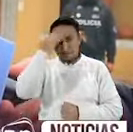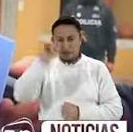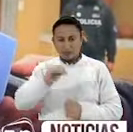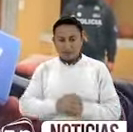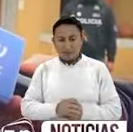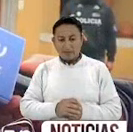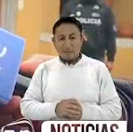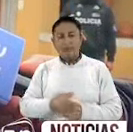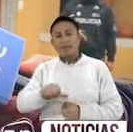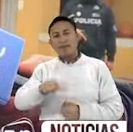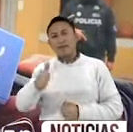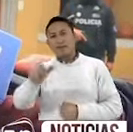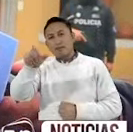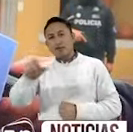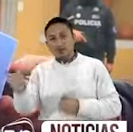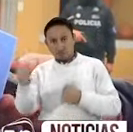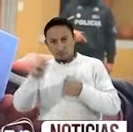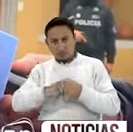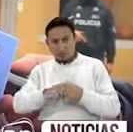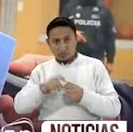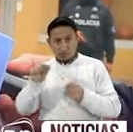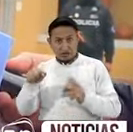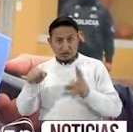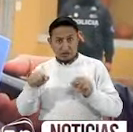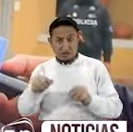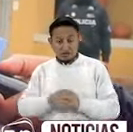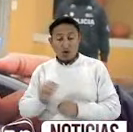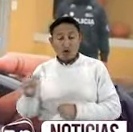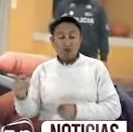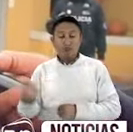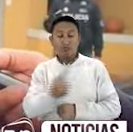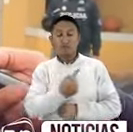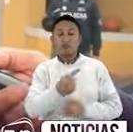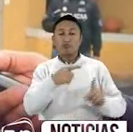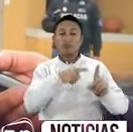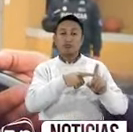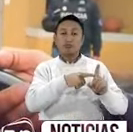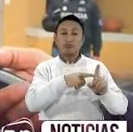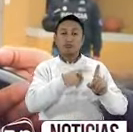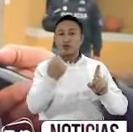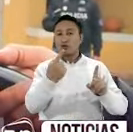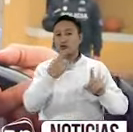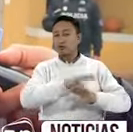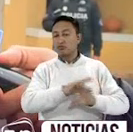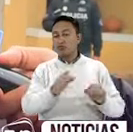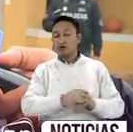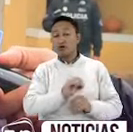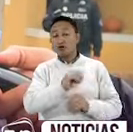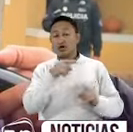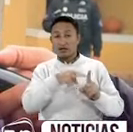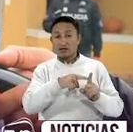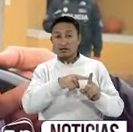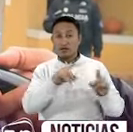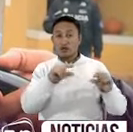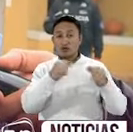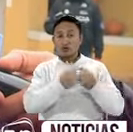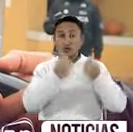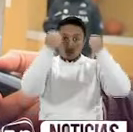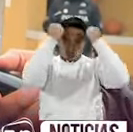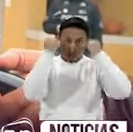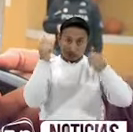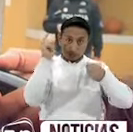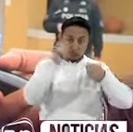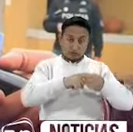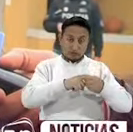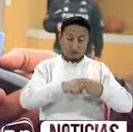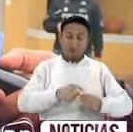una participación de otras personas o si el aprehendido tiene alguna vinculación con